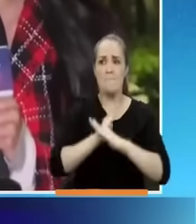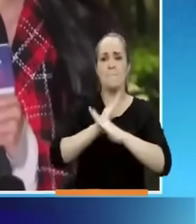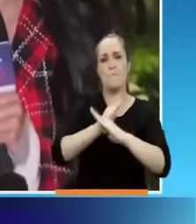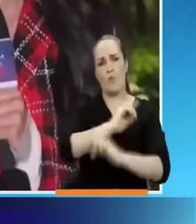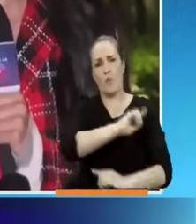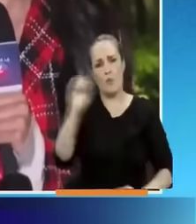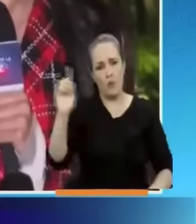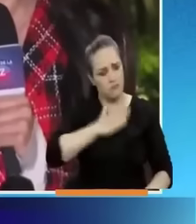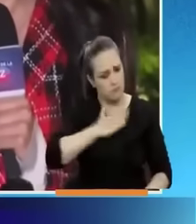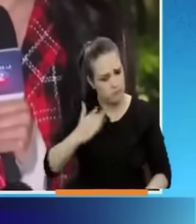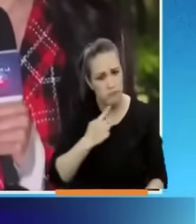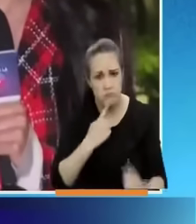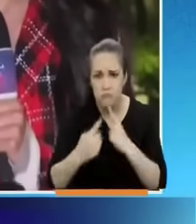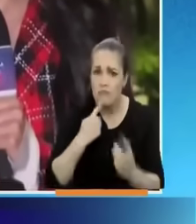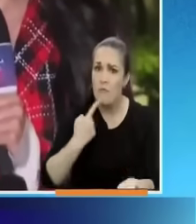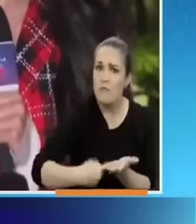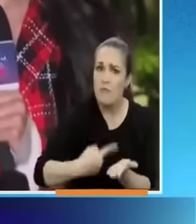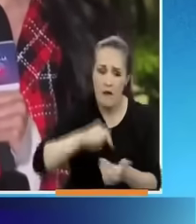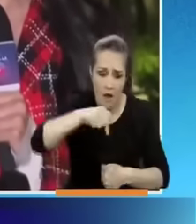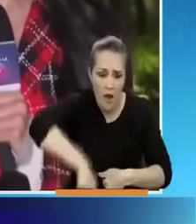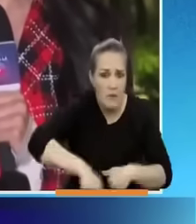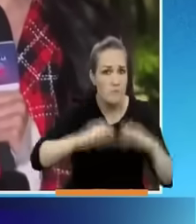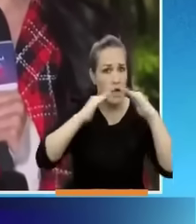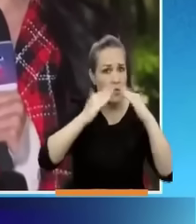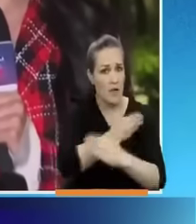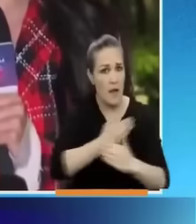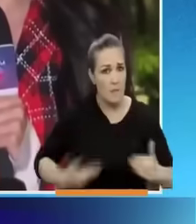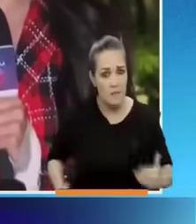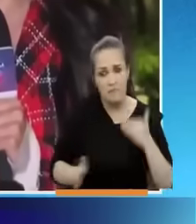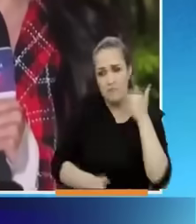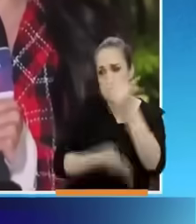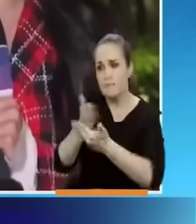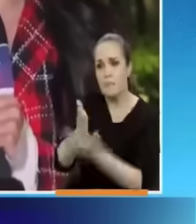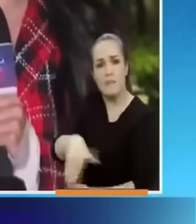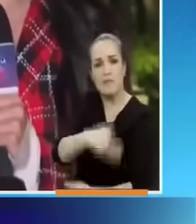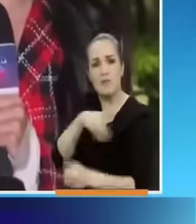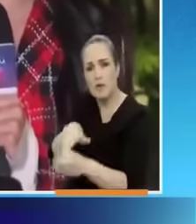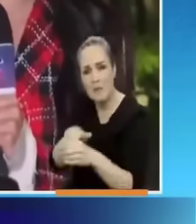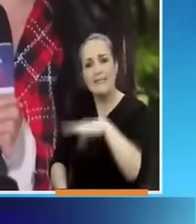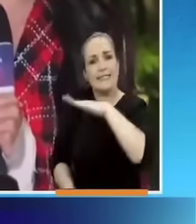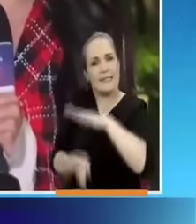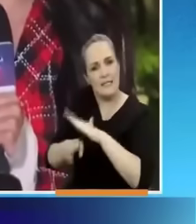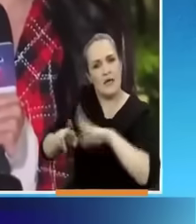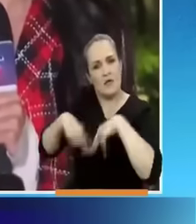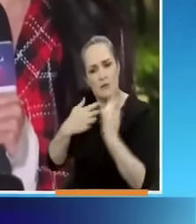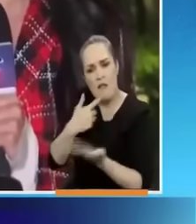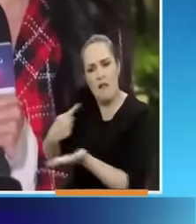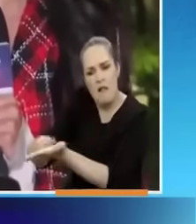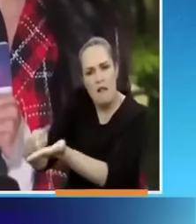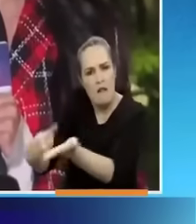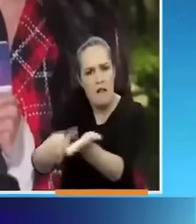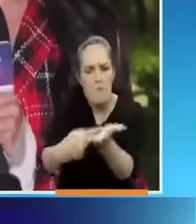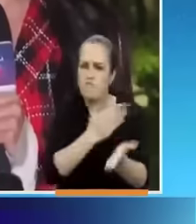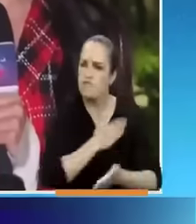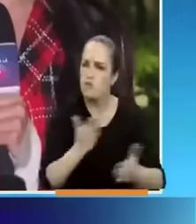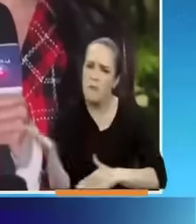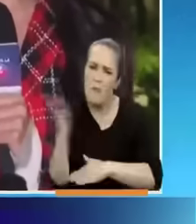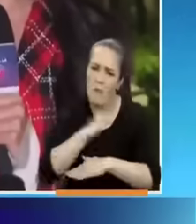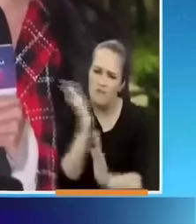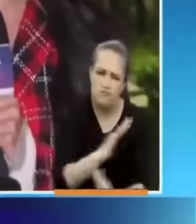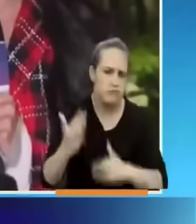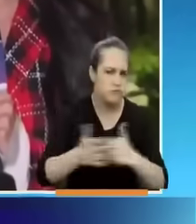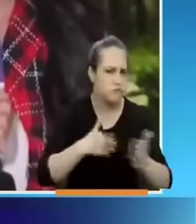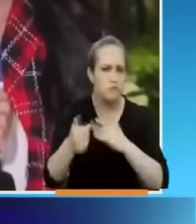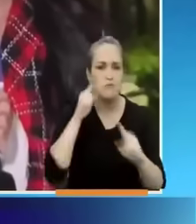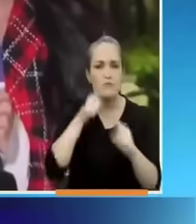dispuestos al diálogo. Salieron de acá, de Casa de Nariño, directamente al Ministerio de Transporte para continuar con los diálogos con los gremios para poder llegar a una